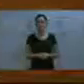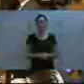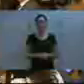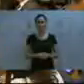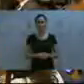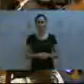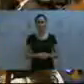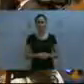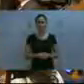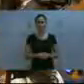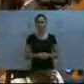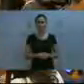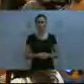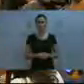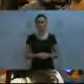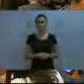no hay,